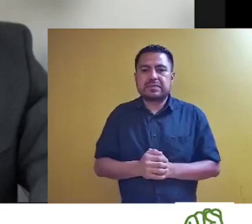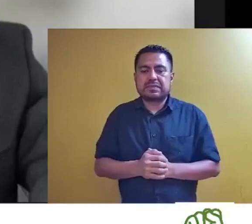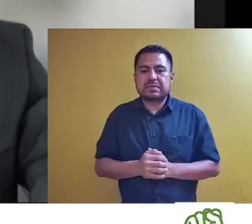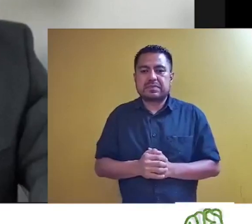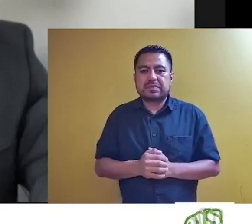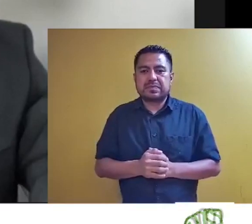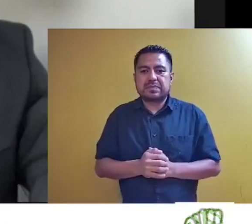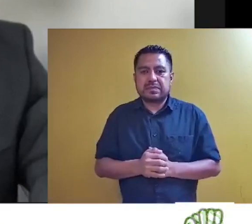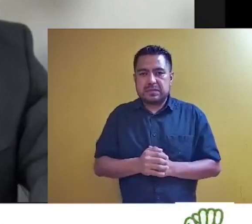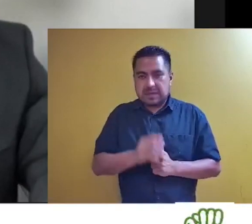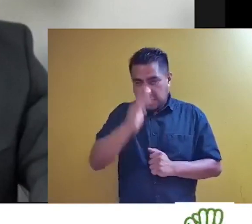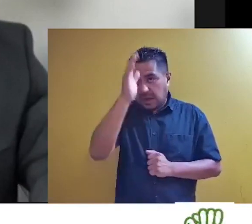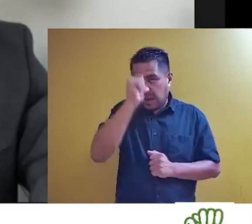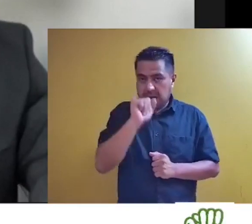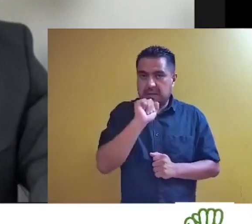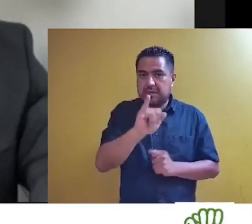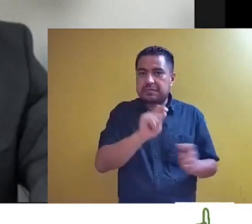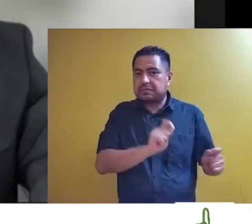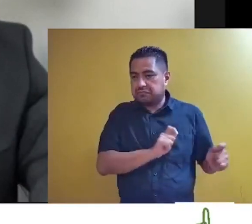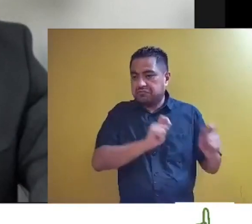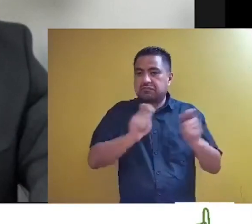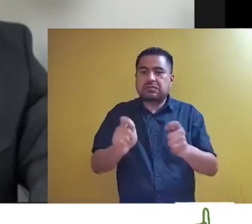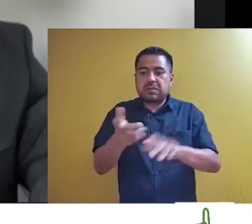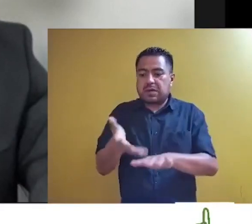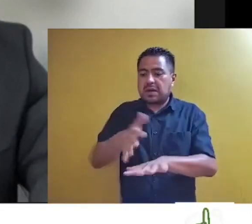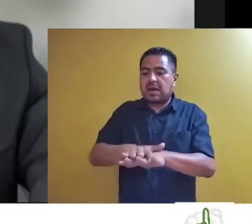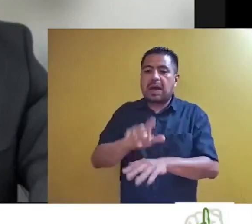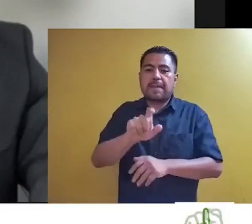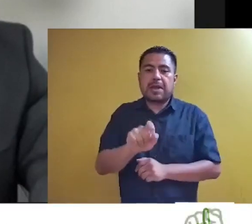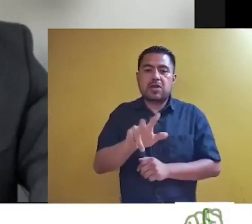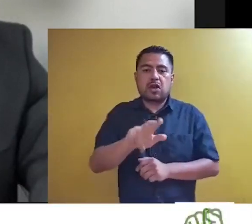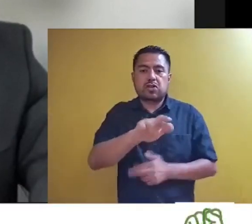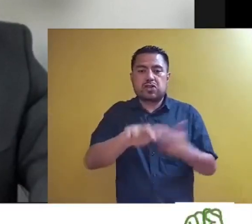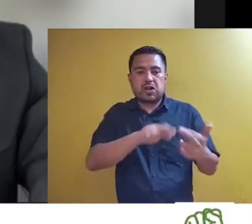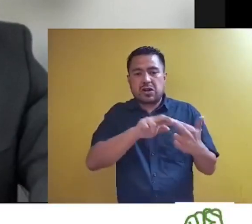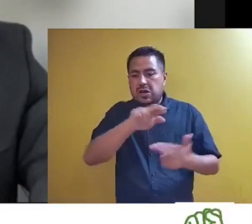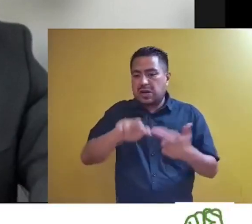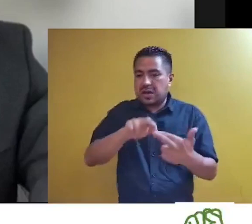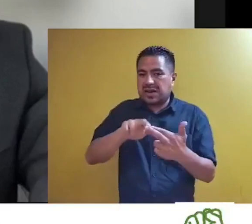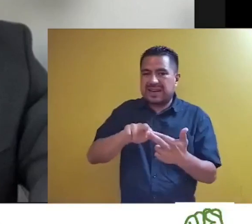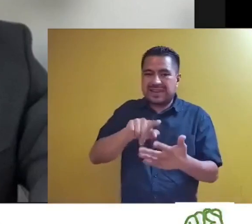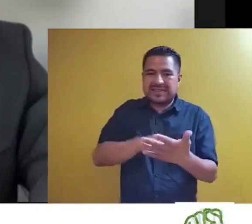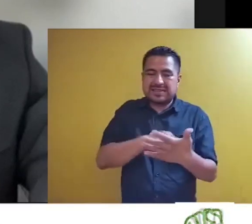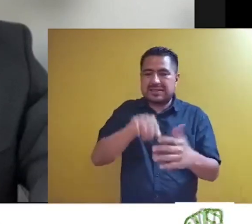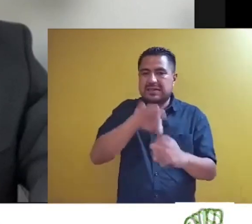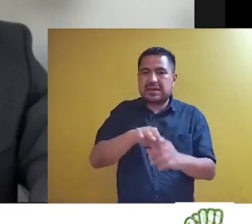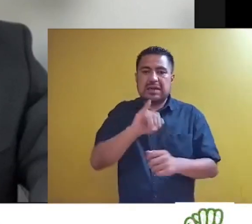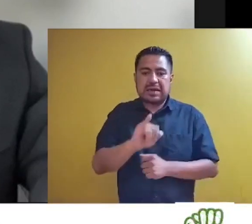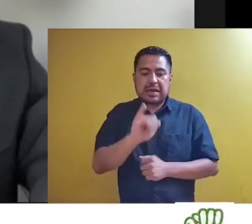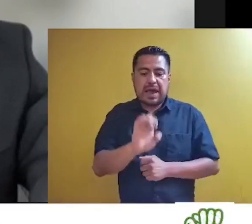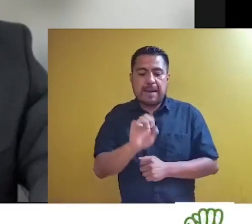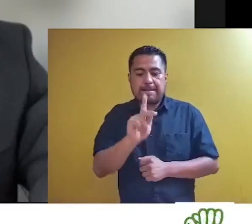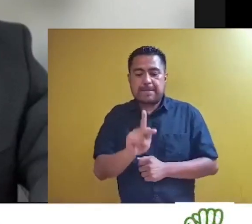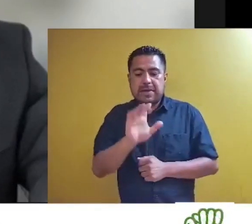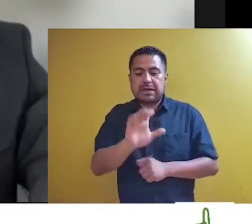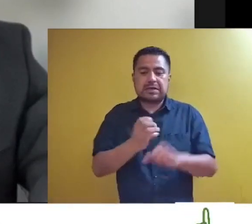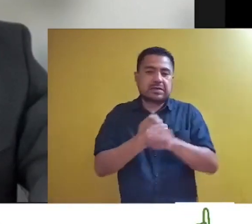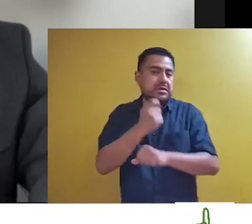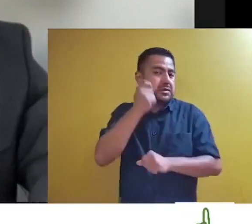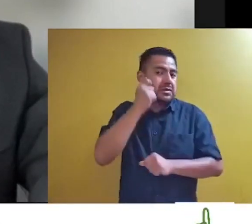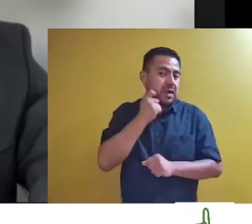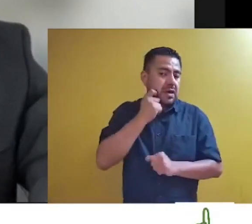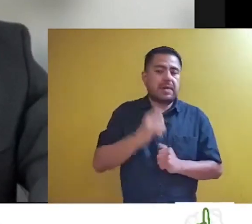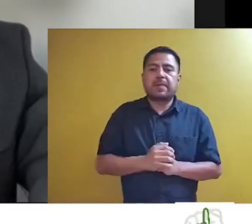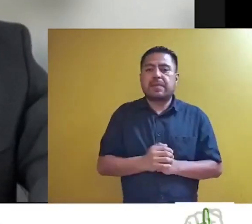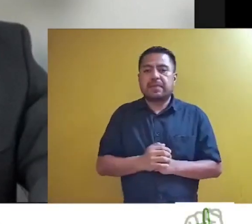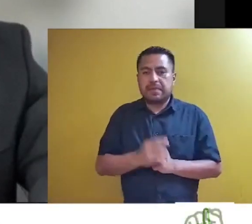27-11-2023 que aprobó la designación e integración de los 28 consejos distritales electorales del Instituto Electoral y de Participación Ciudadana del Estado de